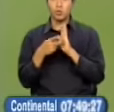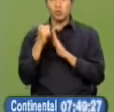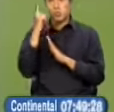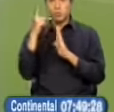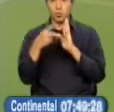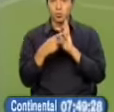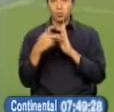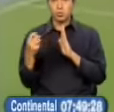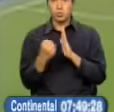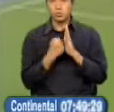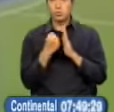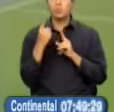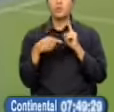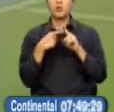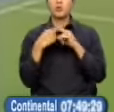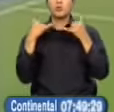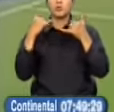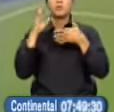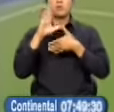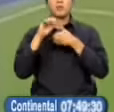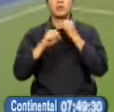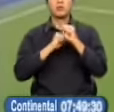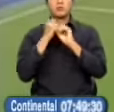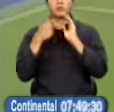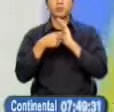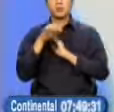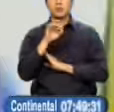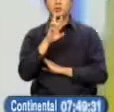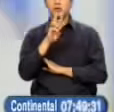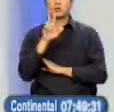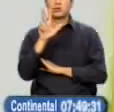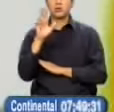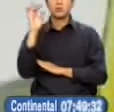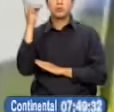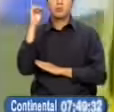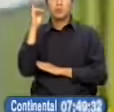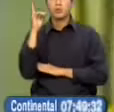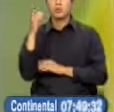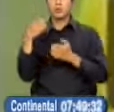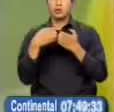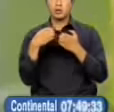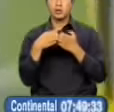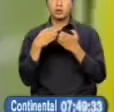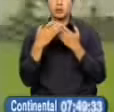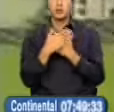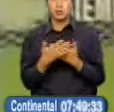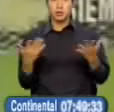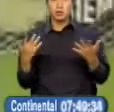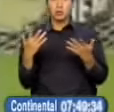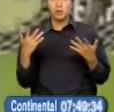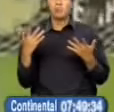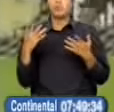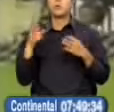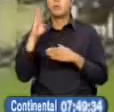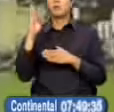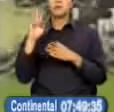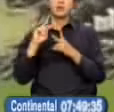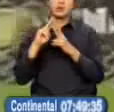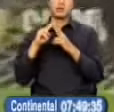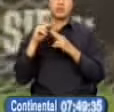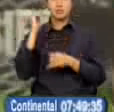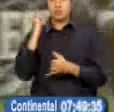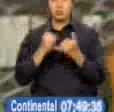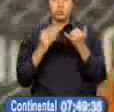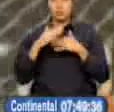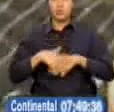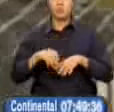partido en la copa américa de 1963 disputada en bolivia y con una selección carioca con plantel alterno el resultado final en